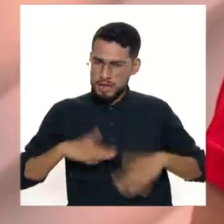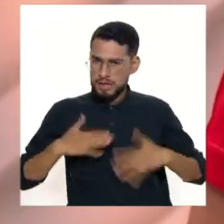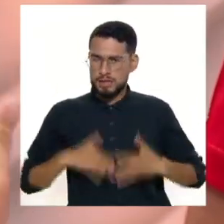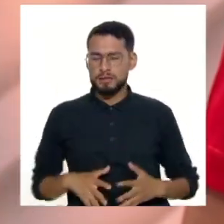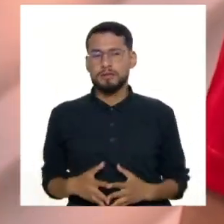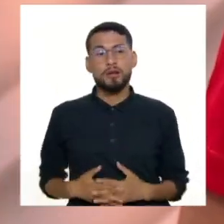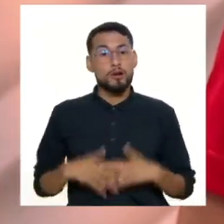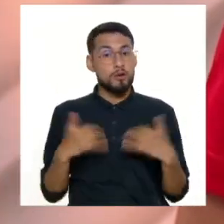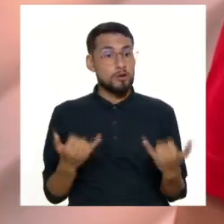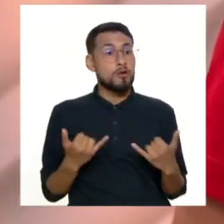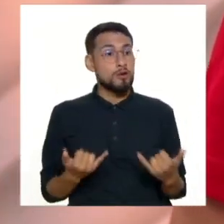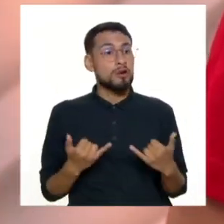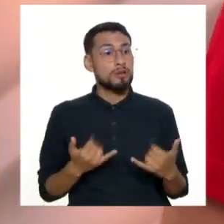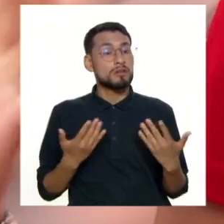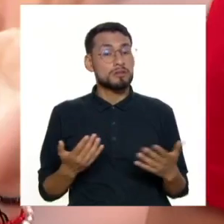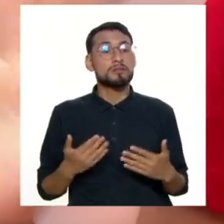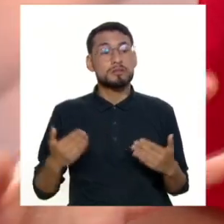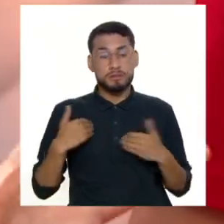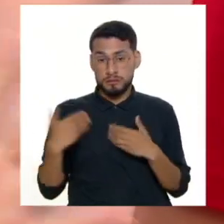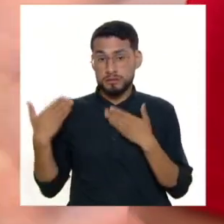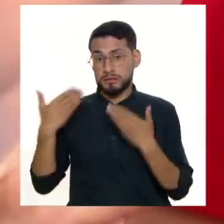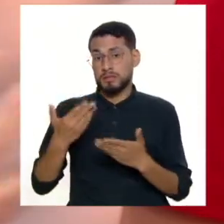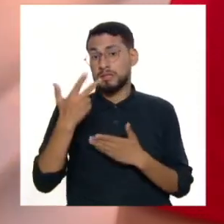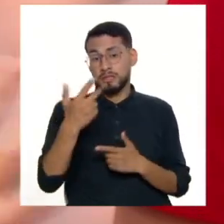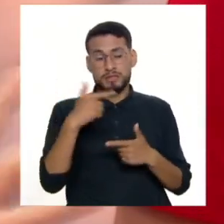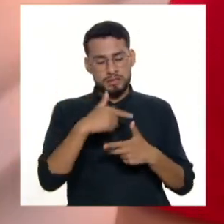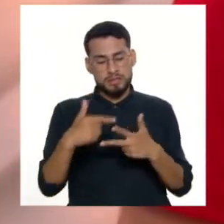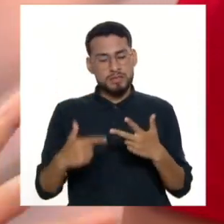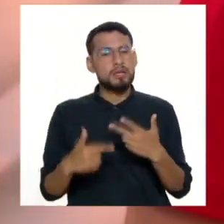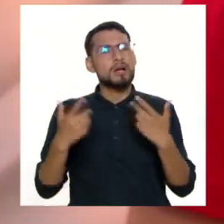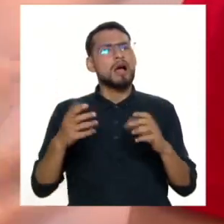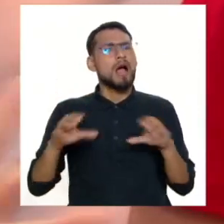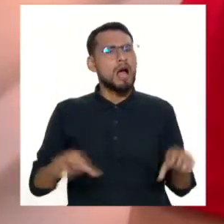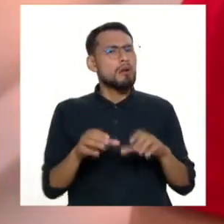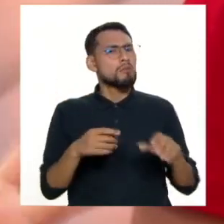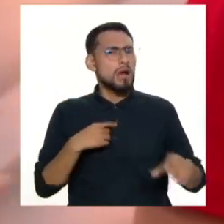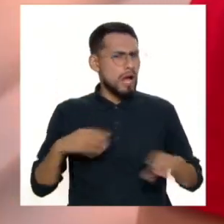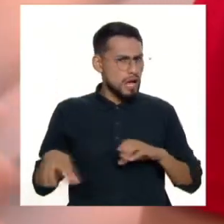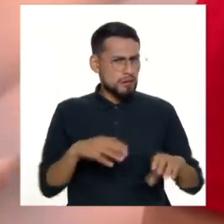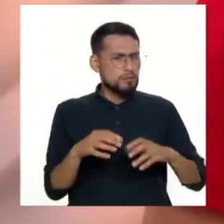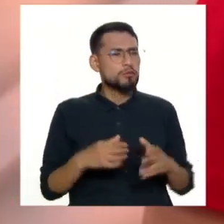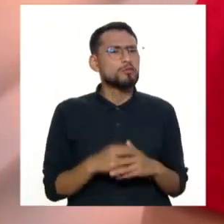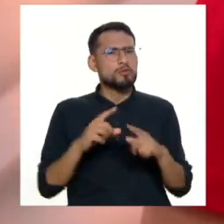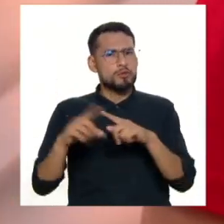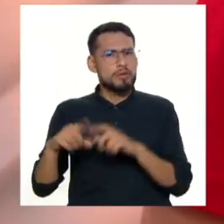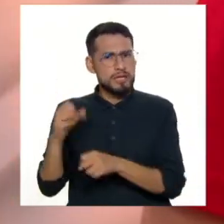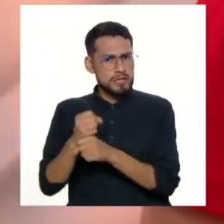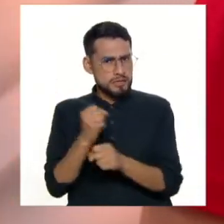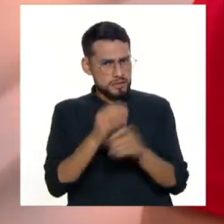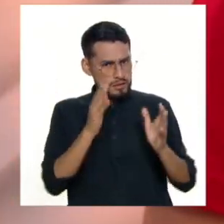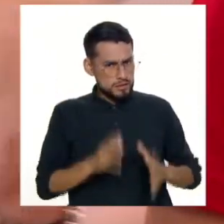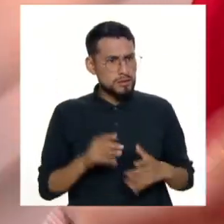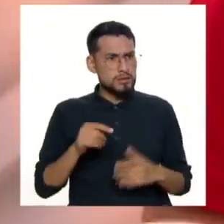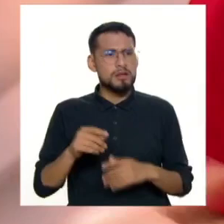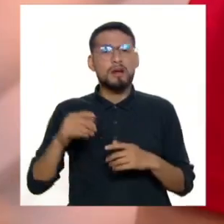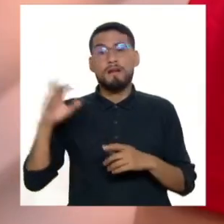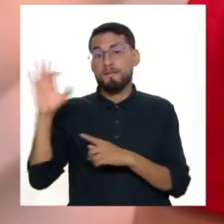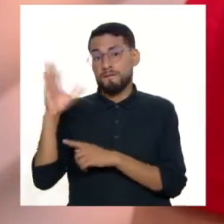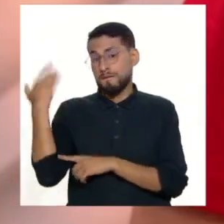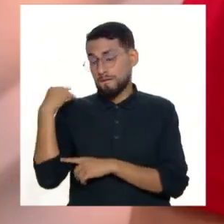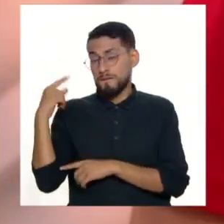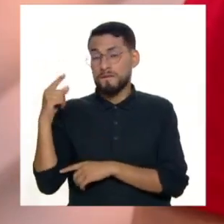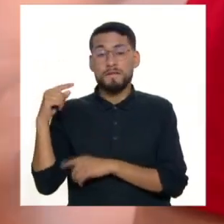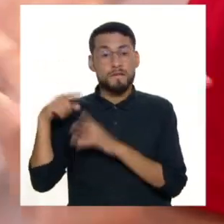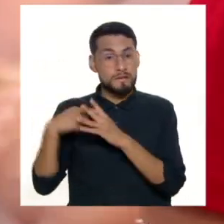¿no? Hoy día hemos venido trayendo 3 tipos de actividades que nosotros realizamos con los trabajadores desde febrero de